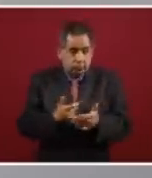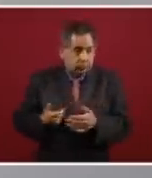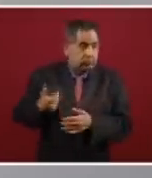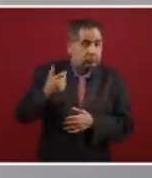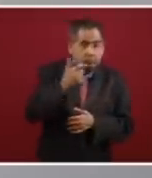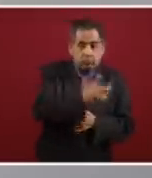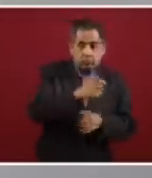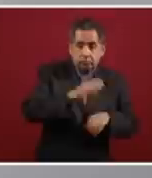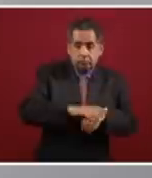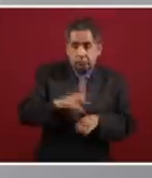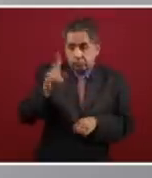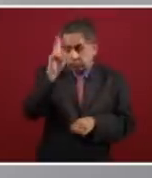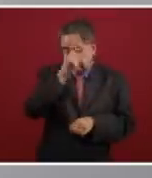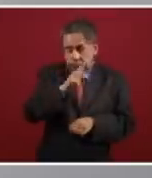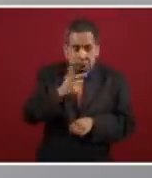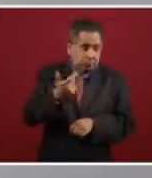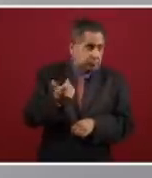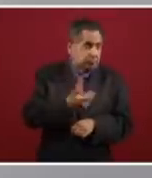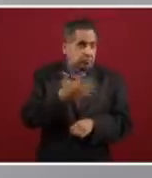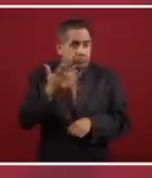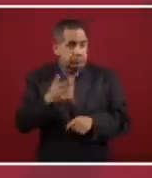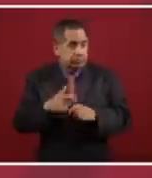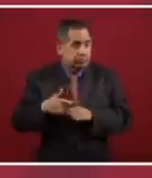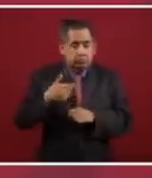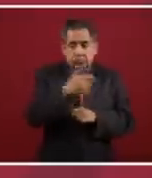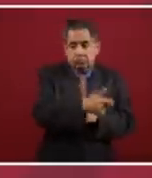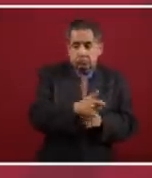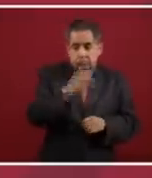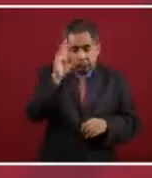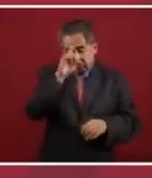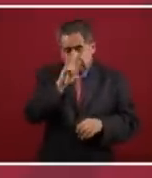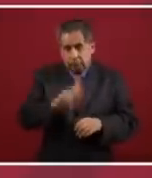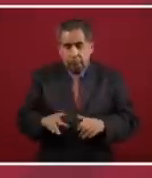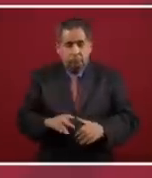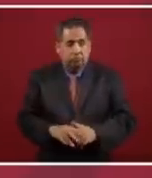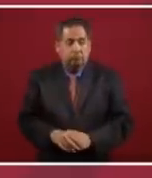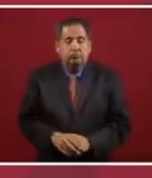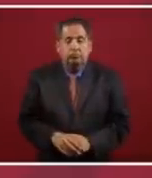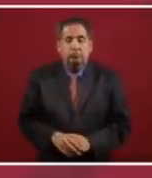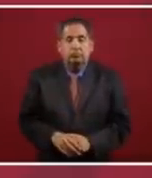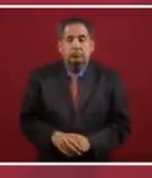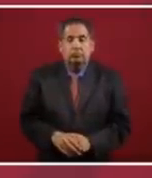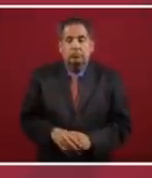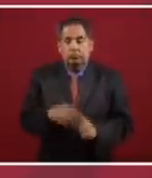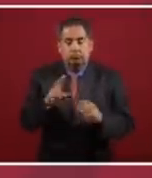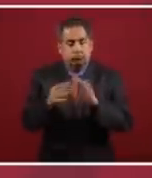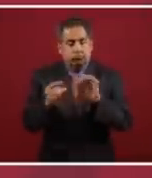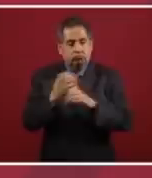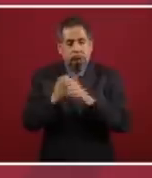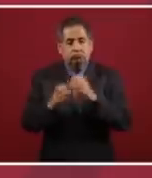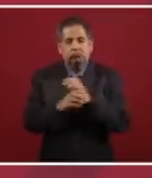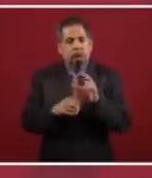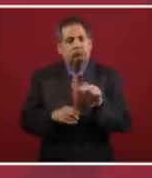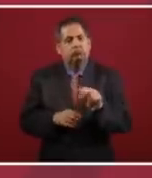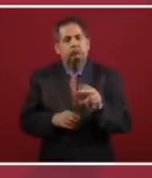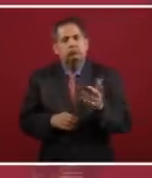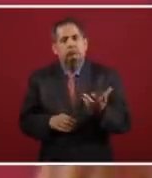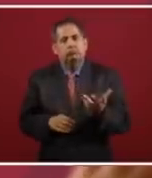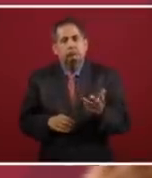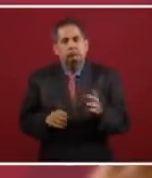sobreprecios elevadísimos. No, cosas de veras